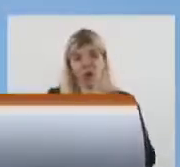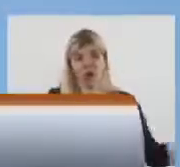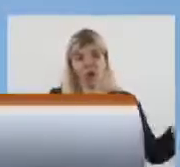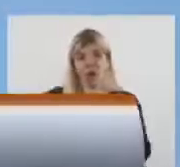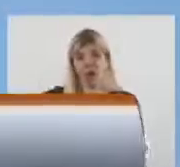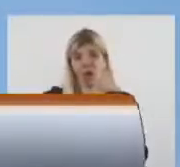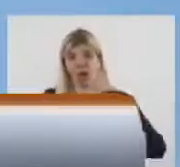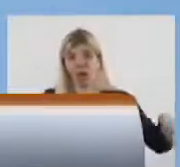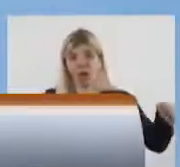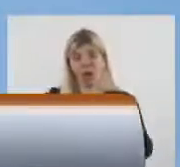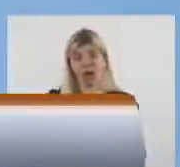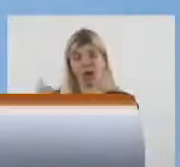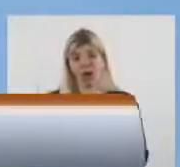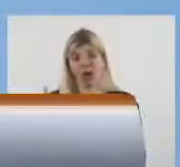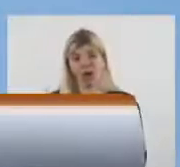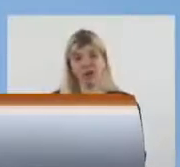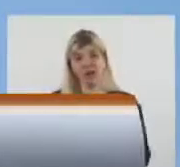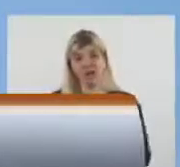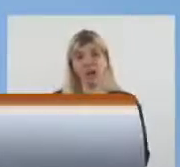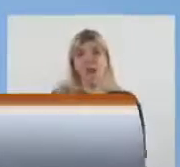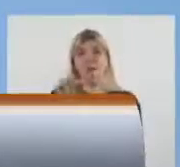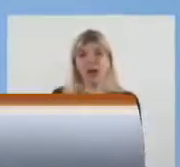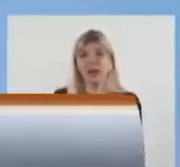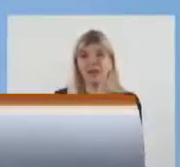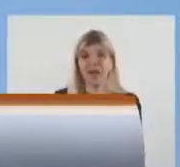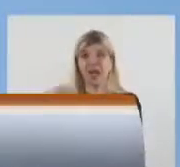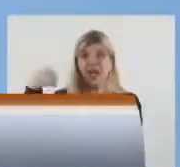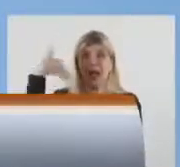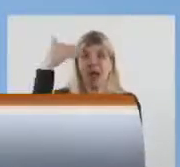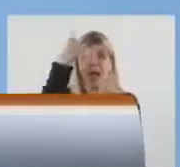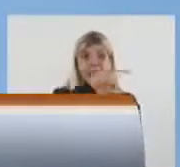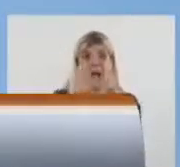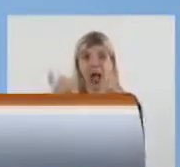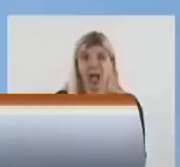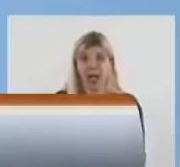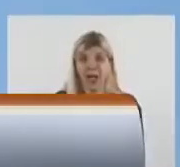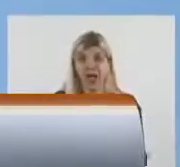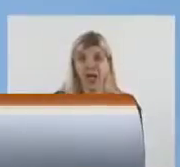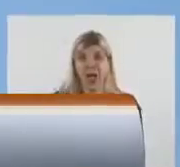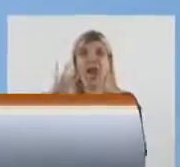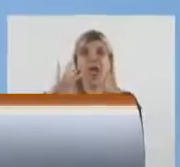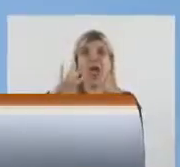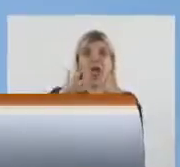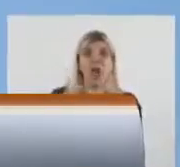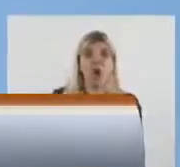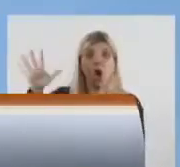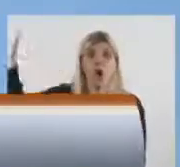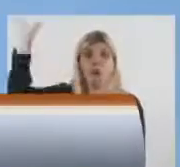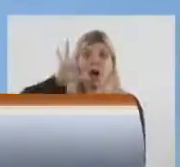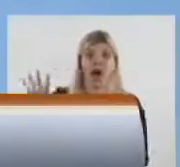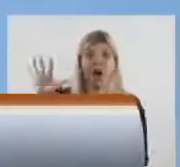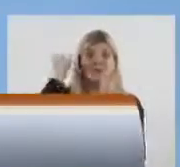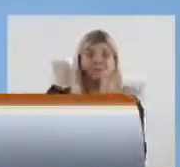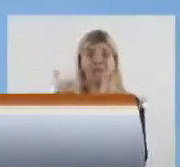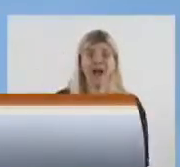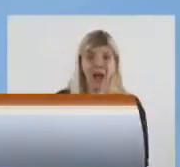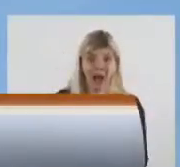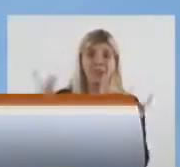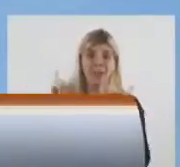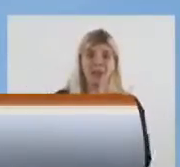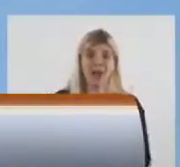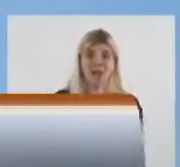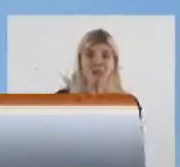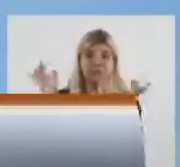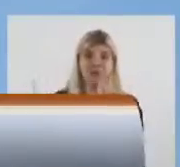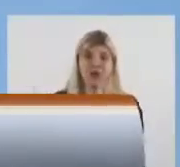a lo que está pasando en los países vecinos y lo que está pasando en europa y si bien nosotros confiamos que la segunda ola va a poder